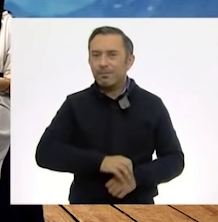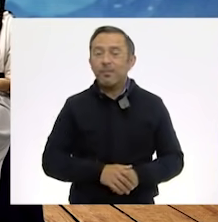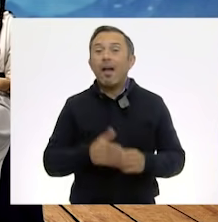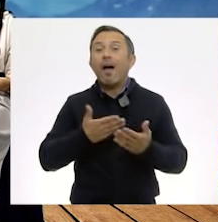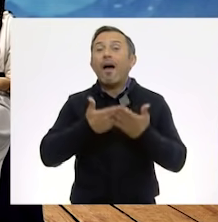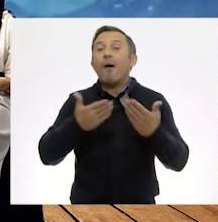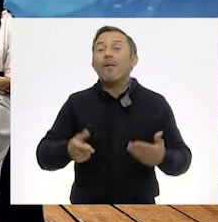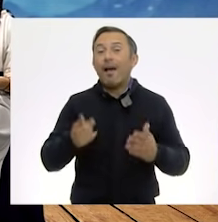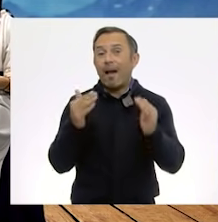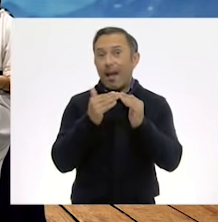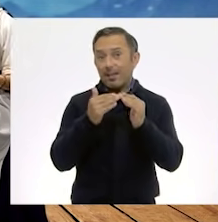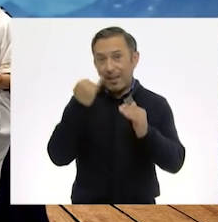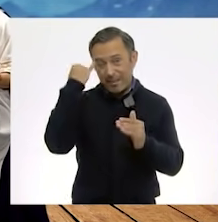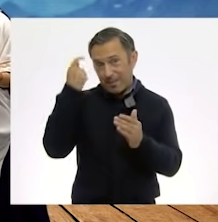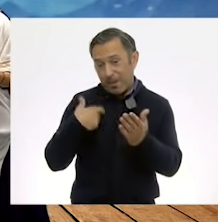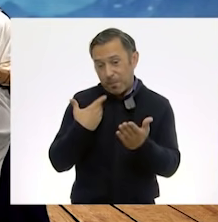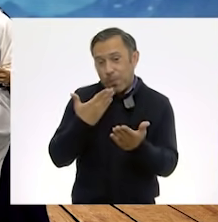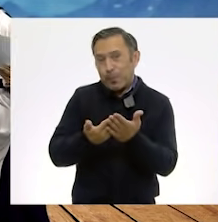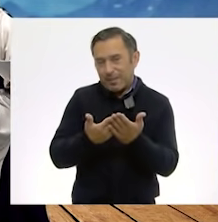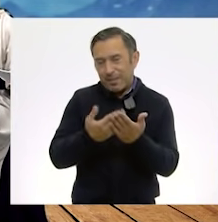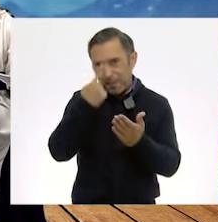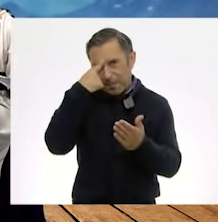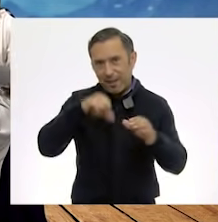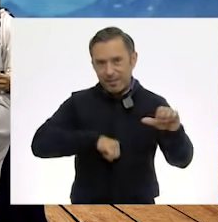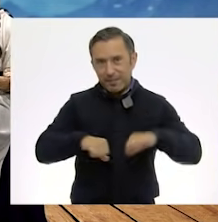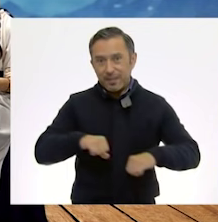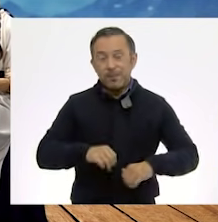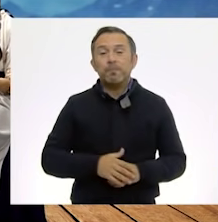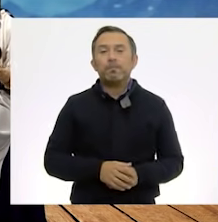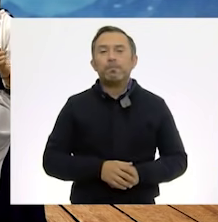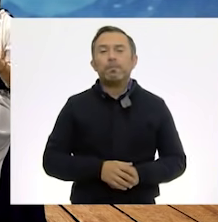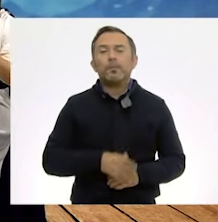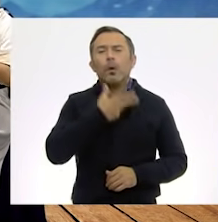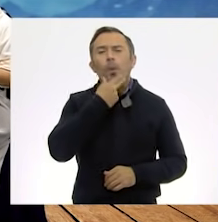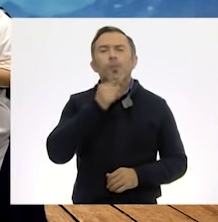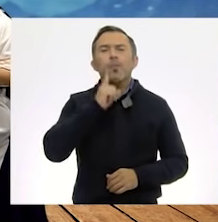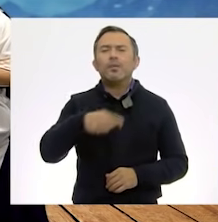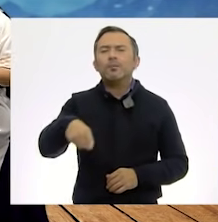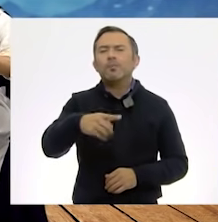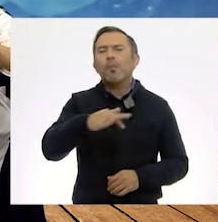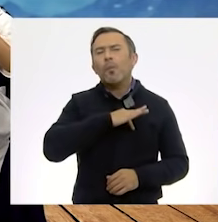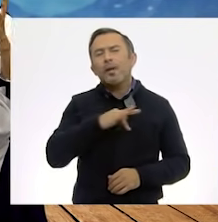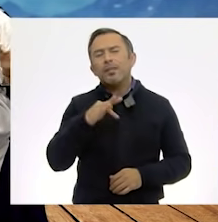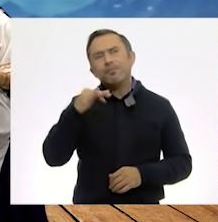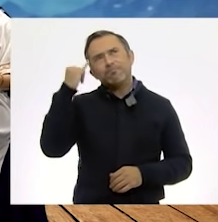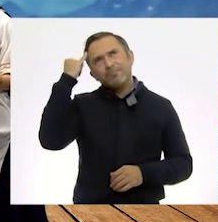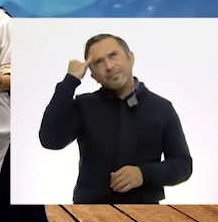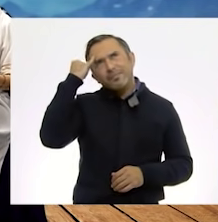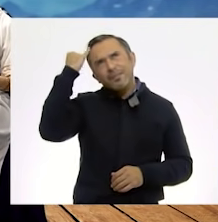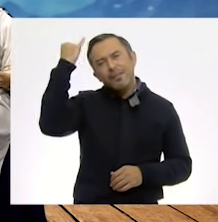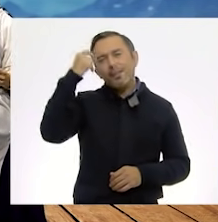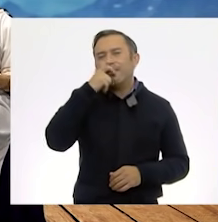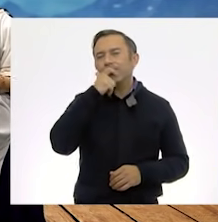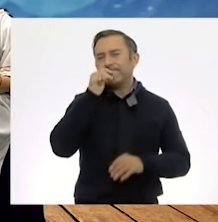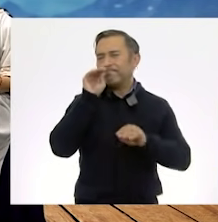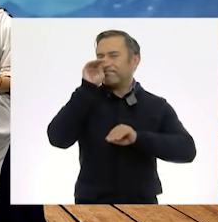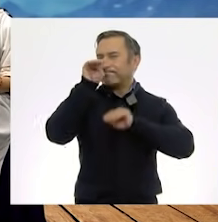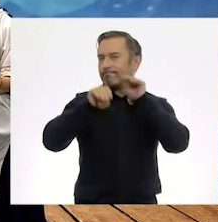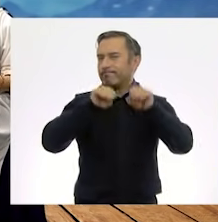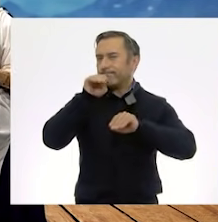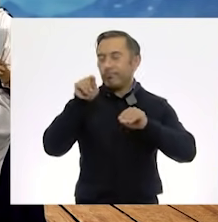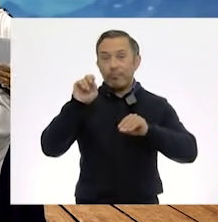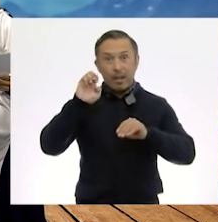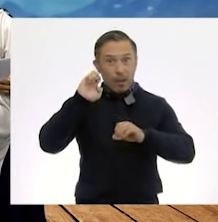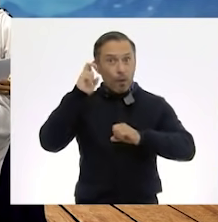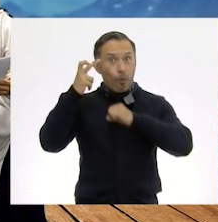casa. ¿Qué les parece, niñas y niños, si construimos un esquema que nos ayude a reconocer la importancia del mar